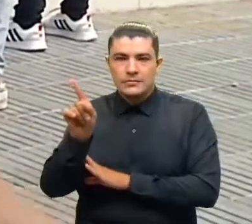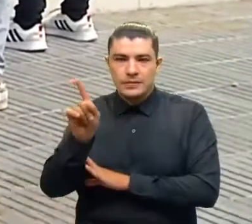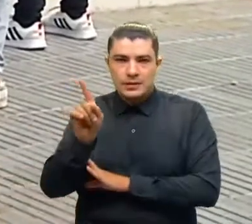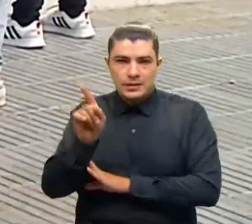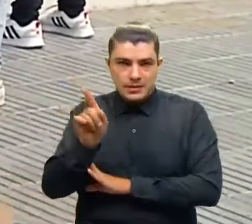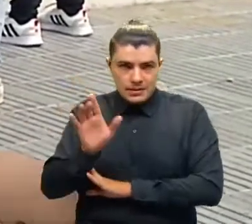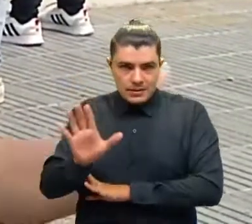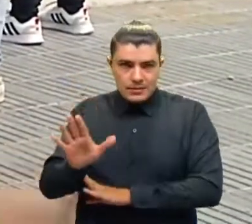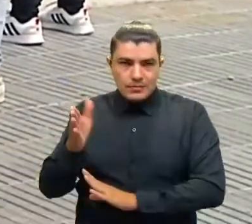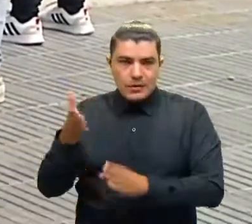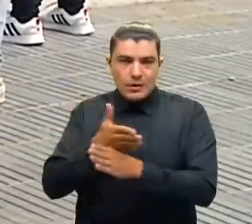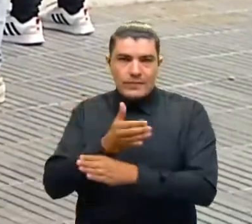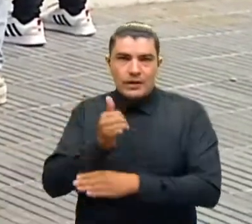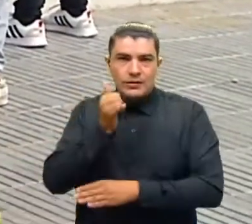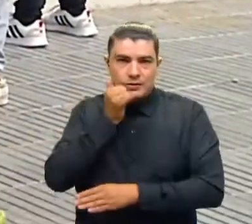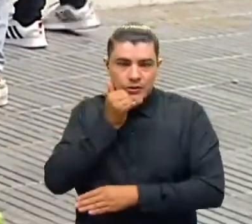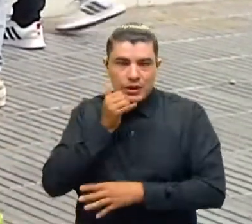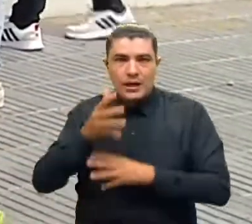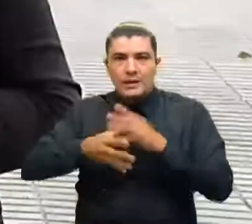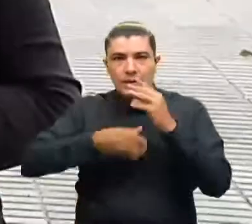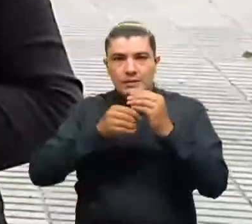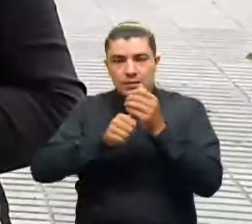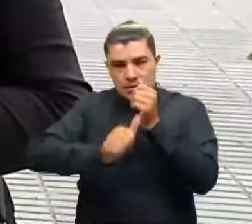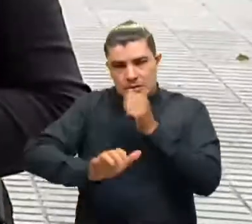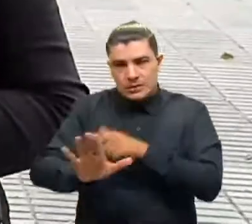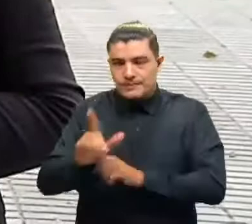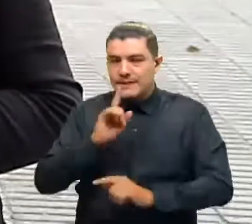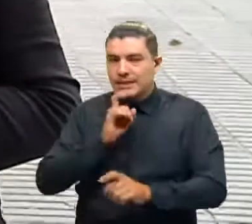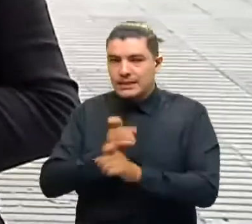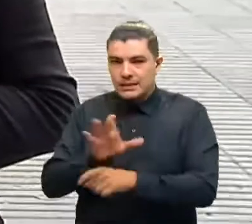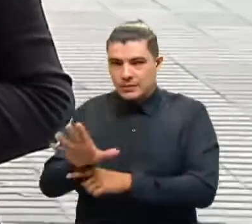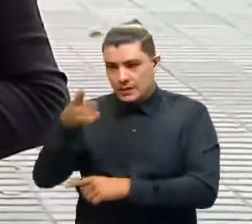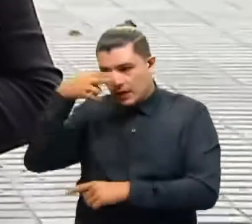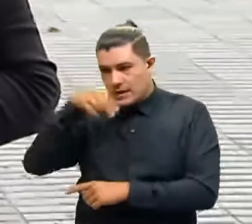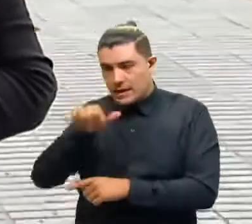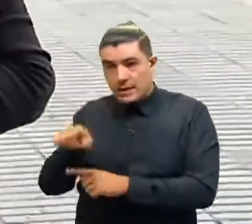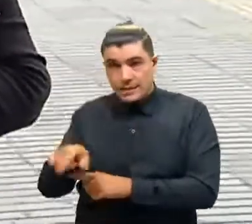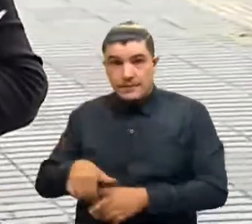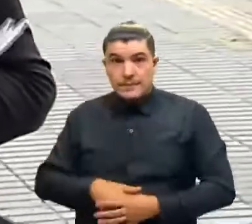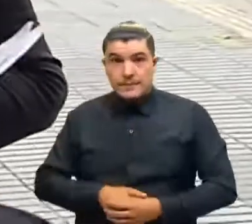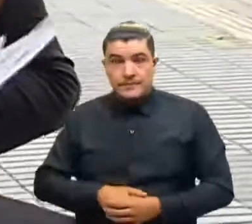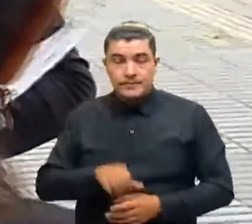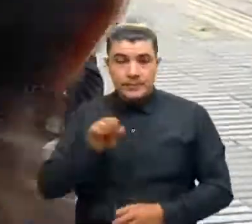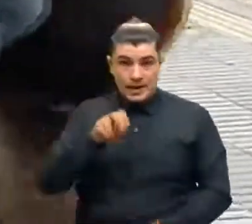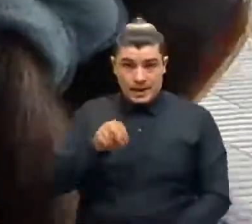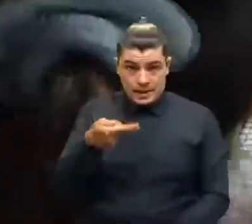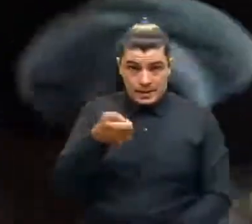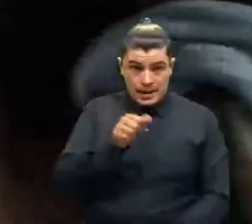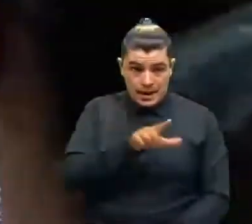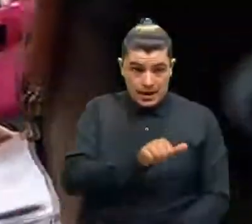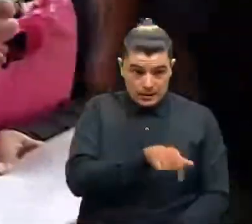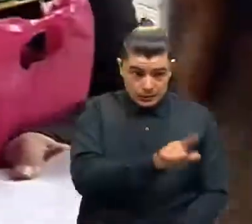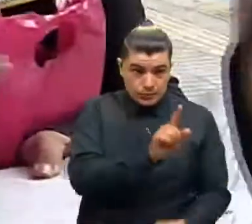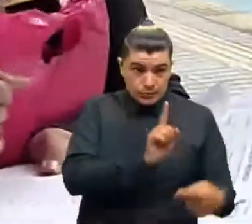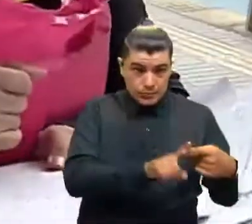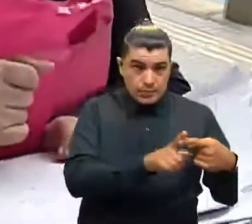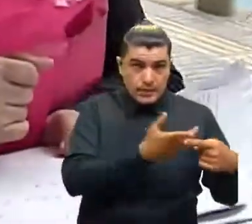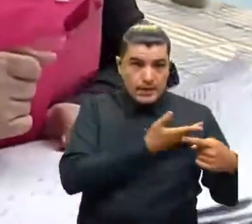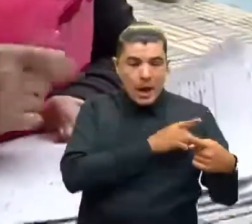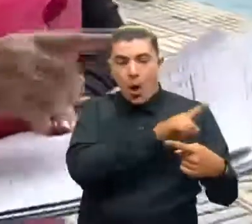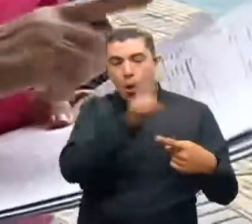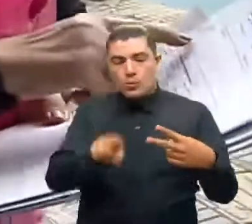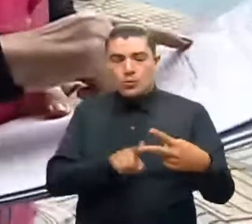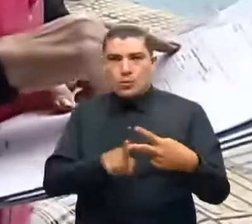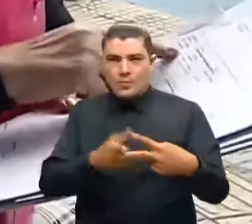tanto urinaria como de materia fecal. Al igual que ella, Ángela asegura que desde el pasado mes de noviembre ha estado